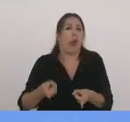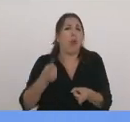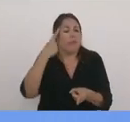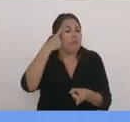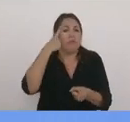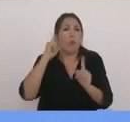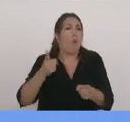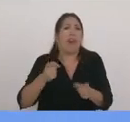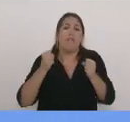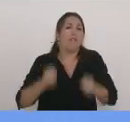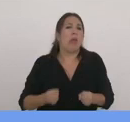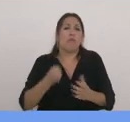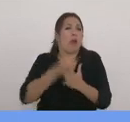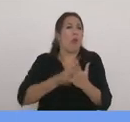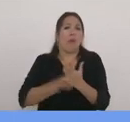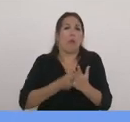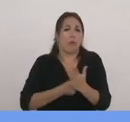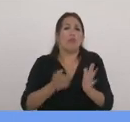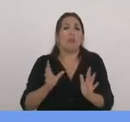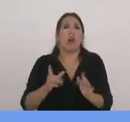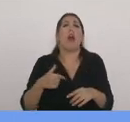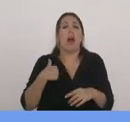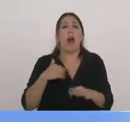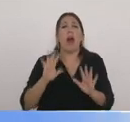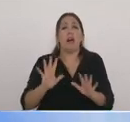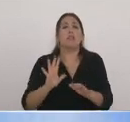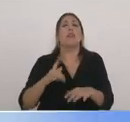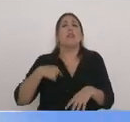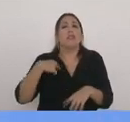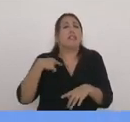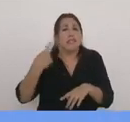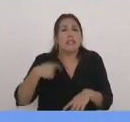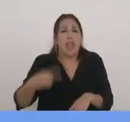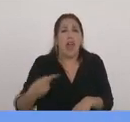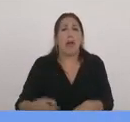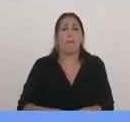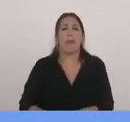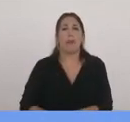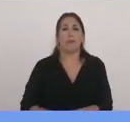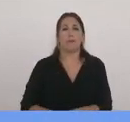convicción. Y así nos interpelan permanentemente,